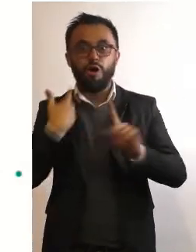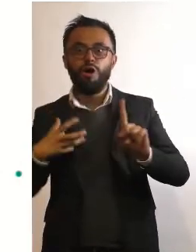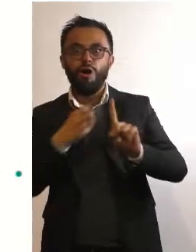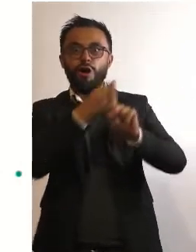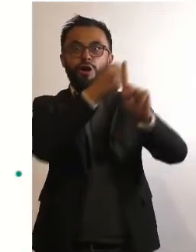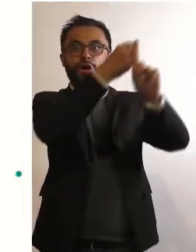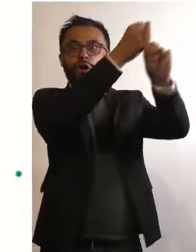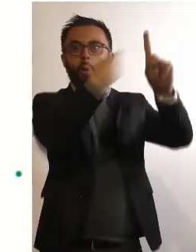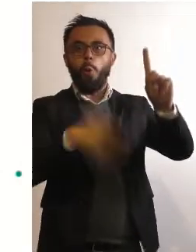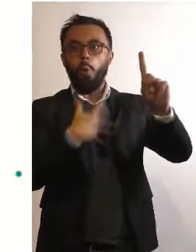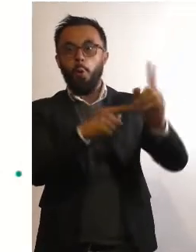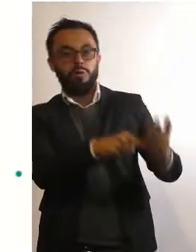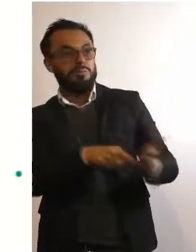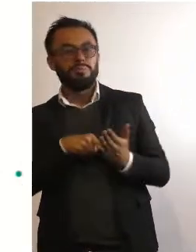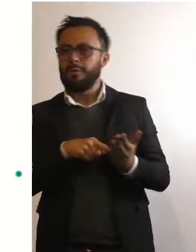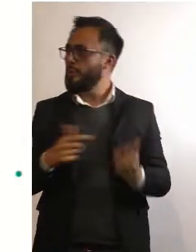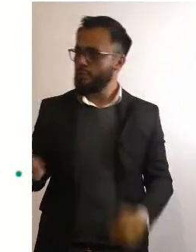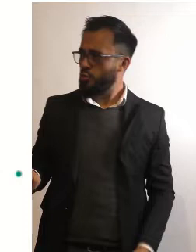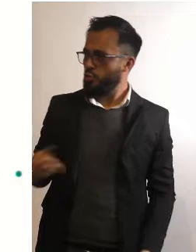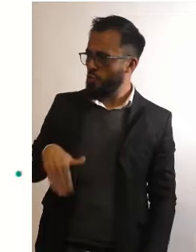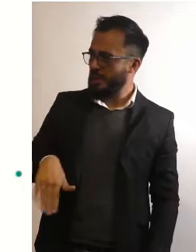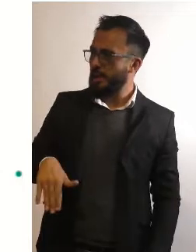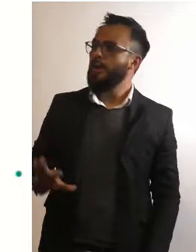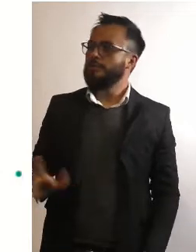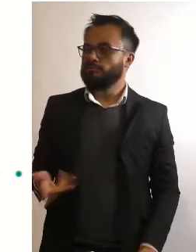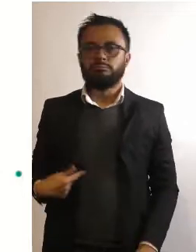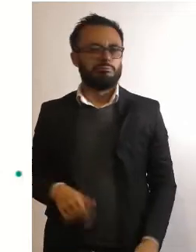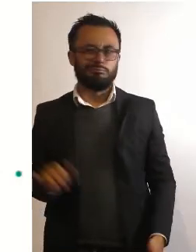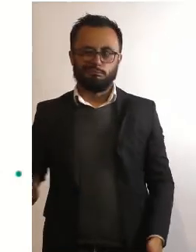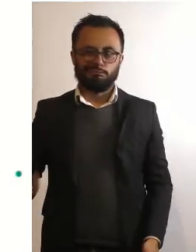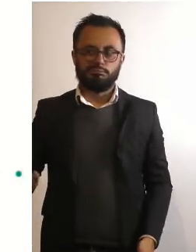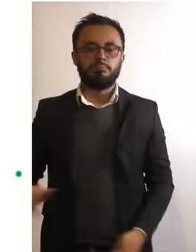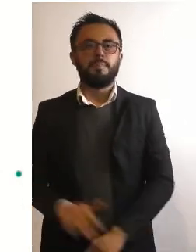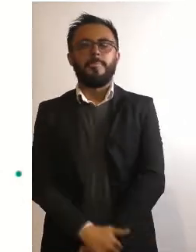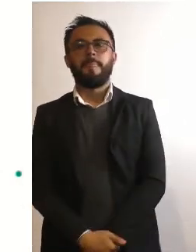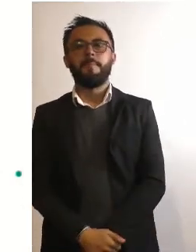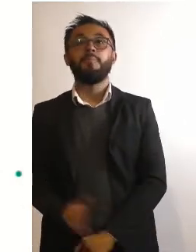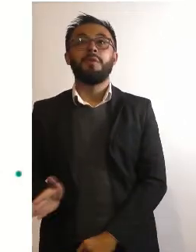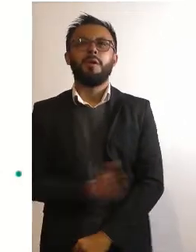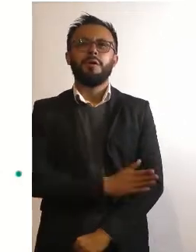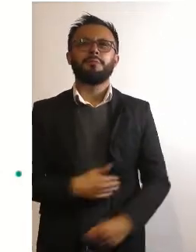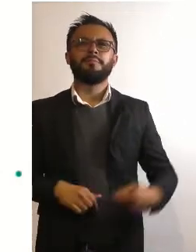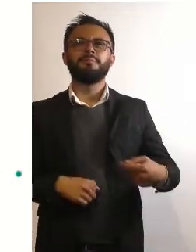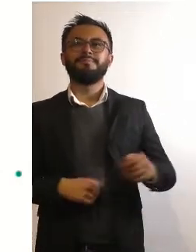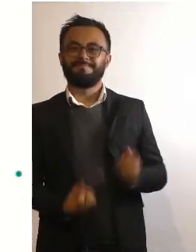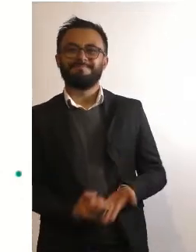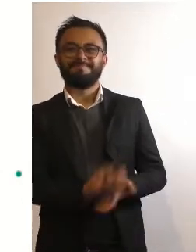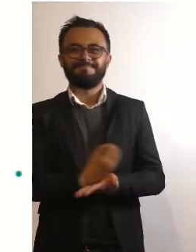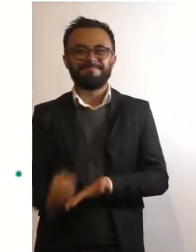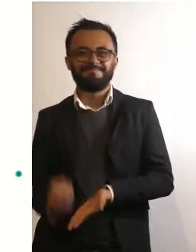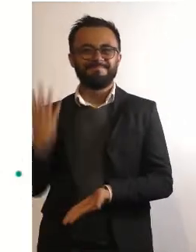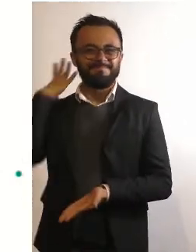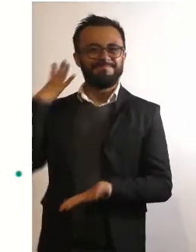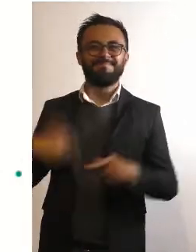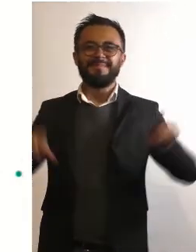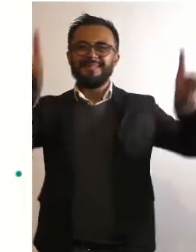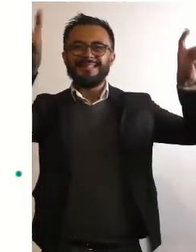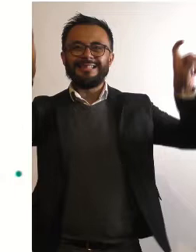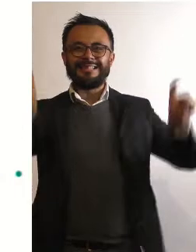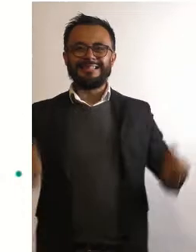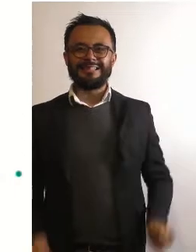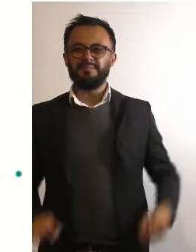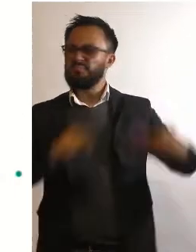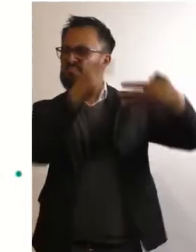entonces? Bueno, entonces estos son los temas que vamos a tratar en el día de hoy. Vamos a hablar un poco del